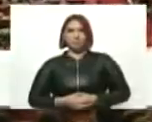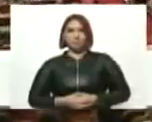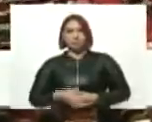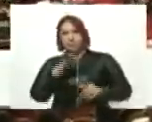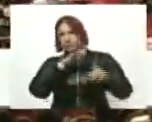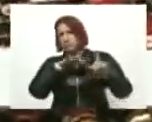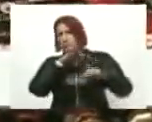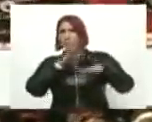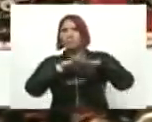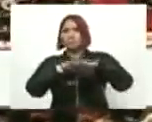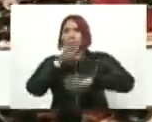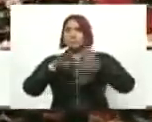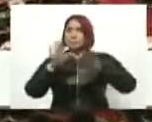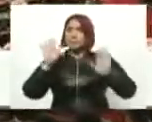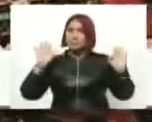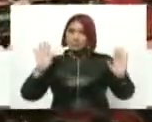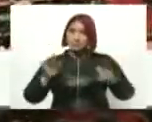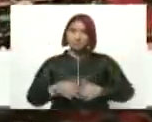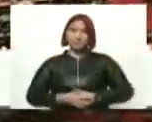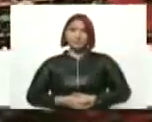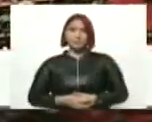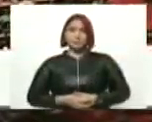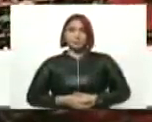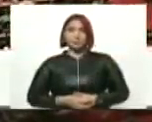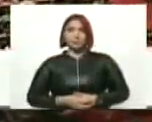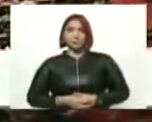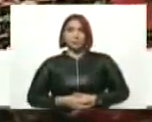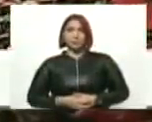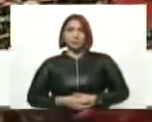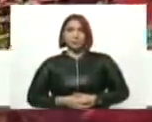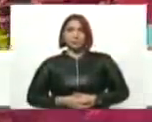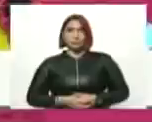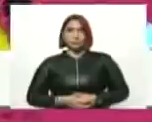Ocurre, ¿verdad? Ocurre.